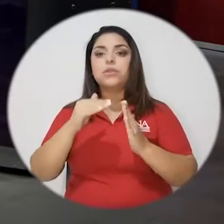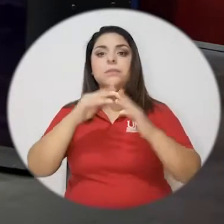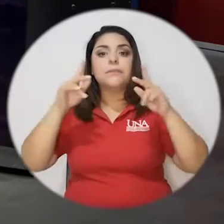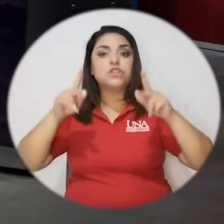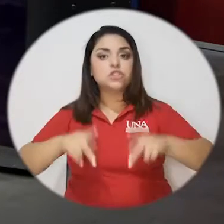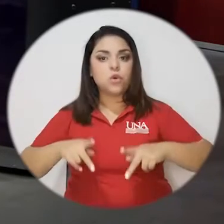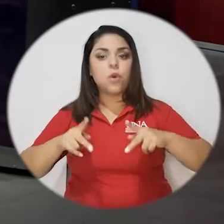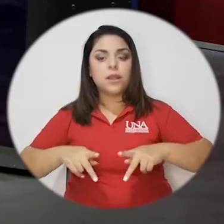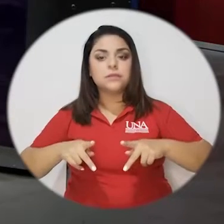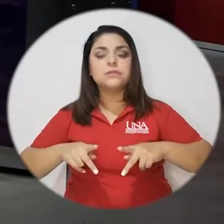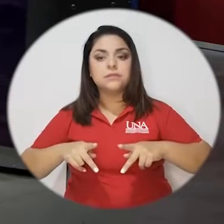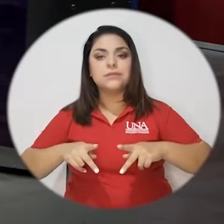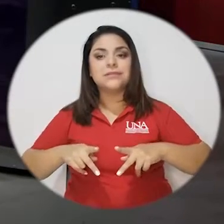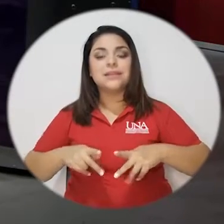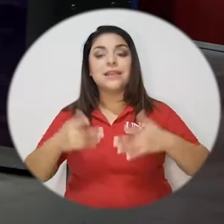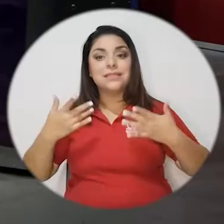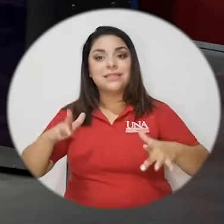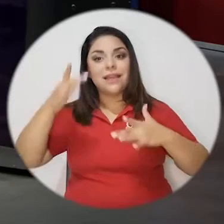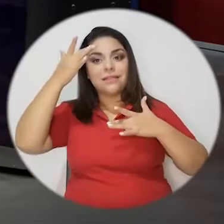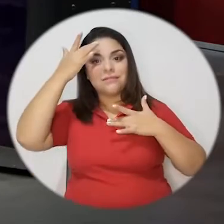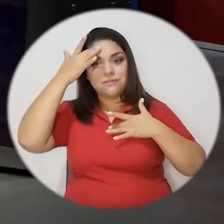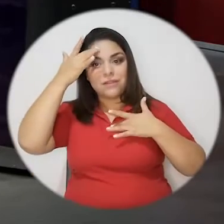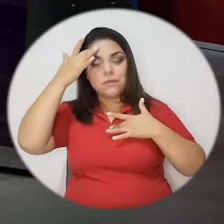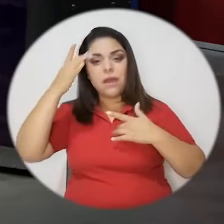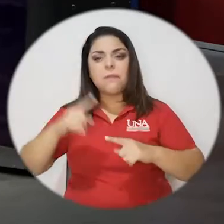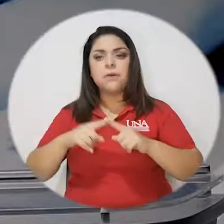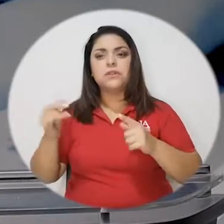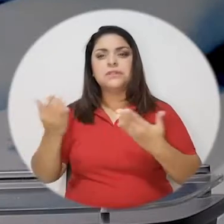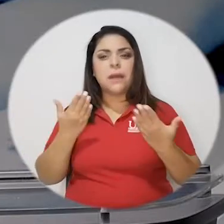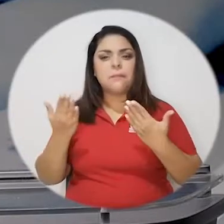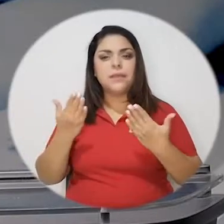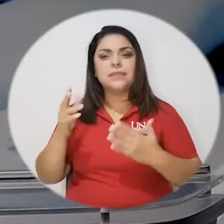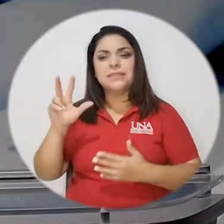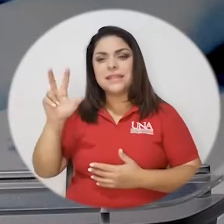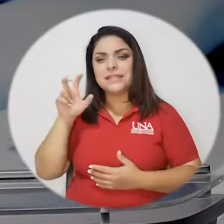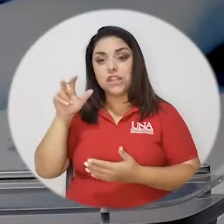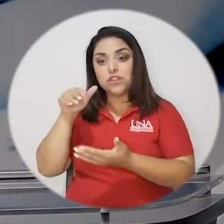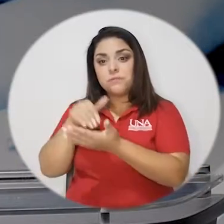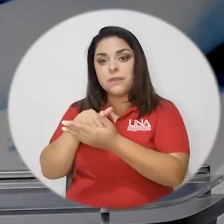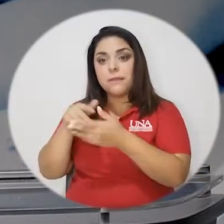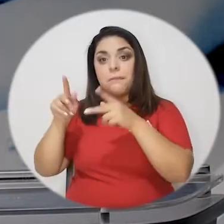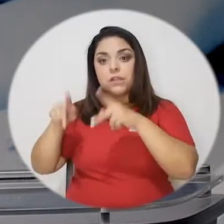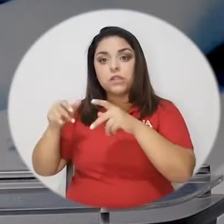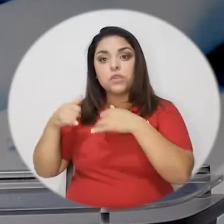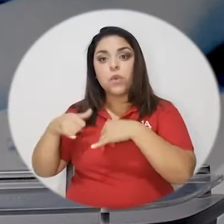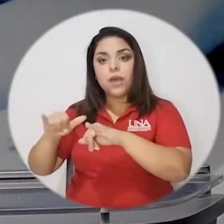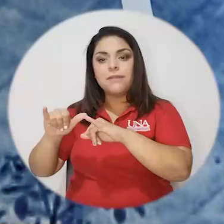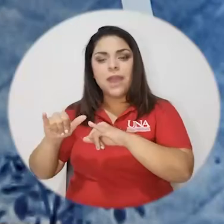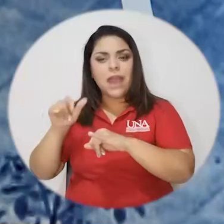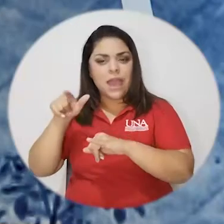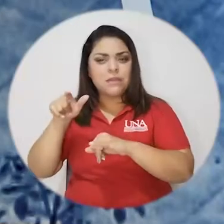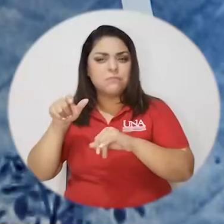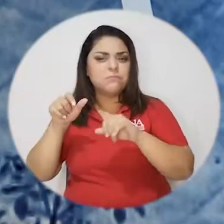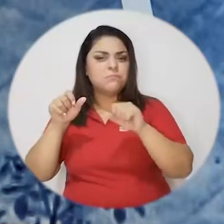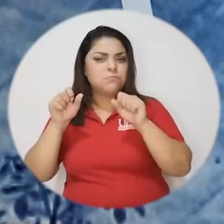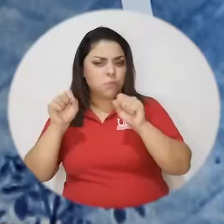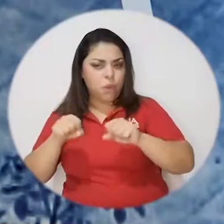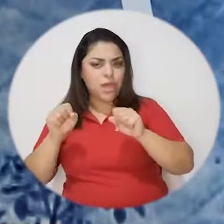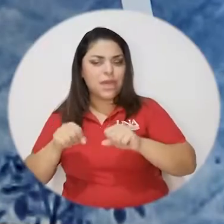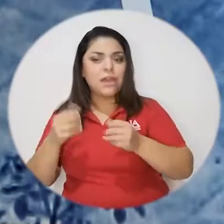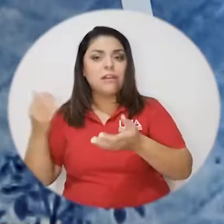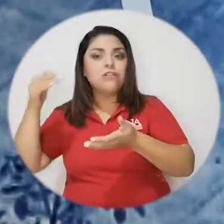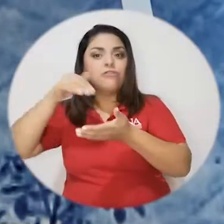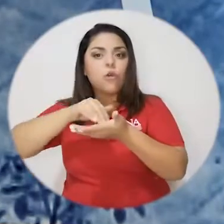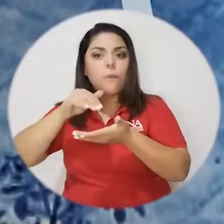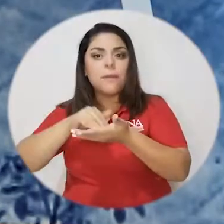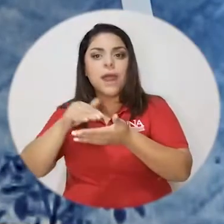ya haber tenido el virus, pero tenemos un registro de casi 300.000 casos por ahí. Entonces, ¿es posible recuperar